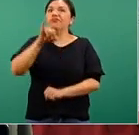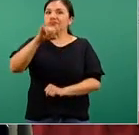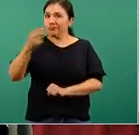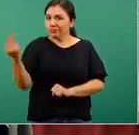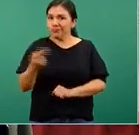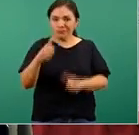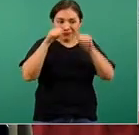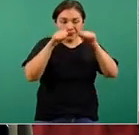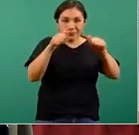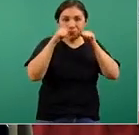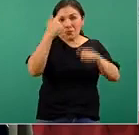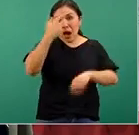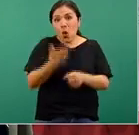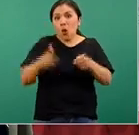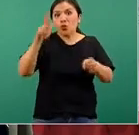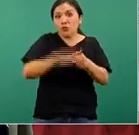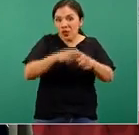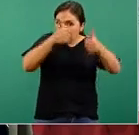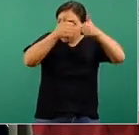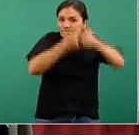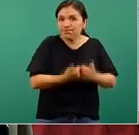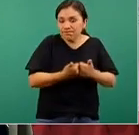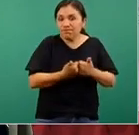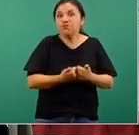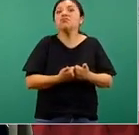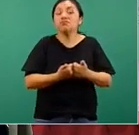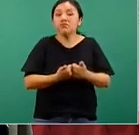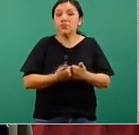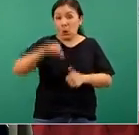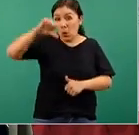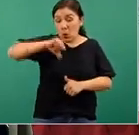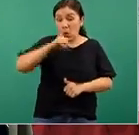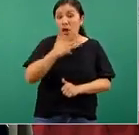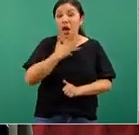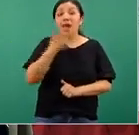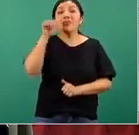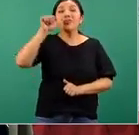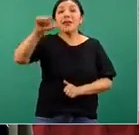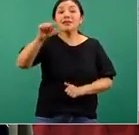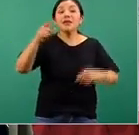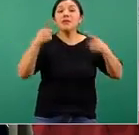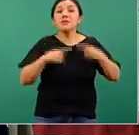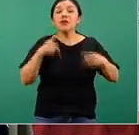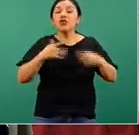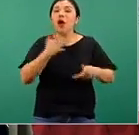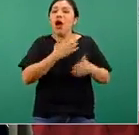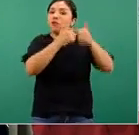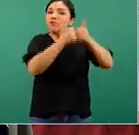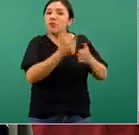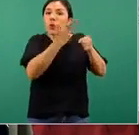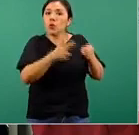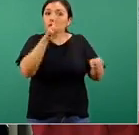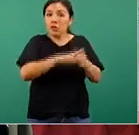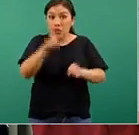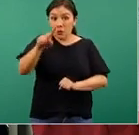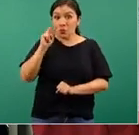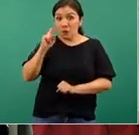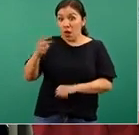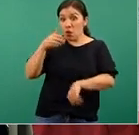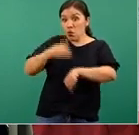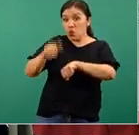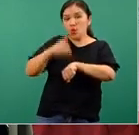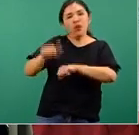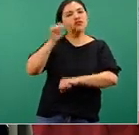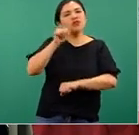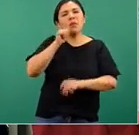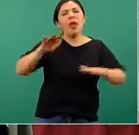requerir atención hospitalaria incluso, y hoy tenemos 16 personas hospitalizadas. Noten siempre que esta cifra va